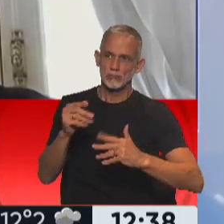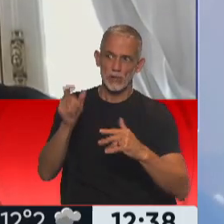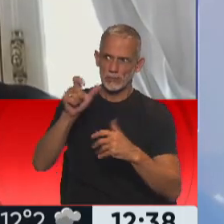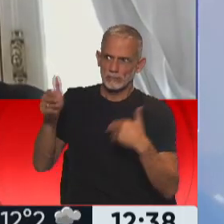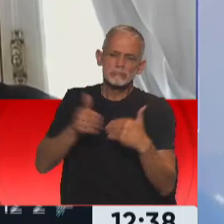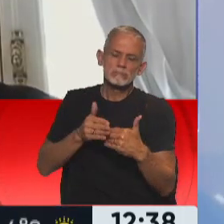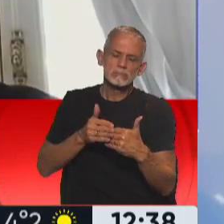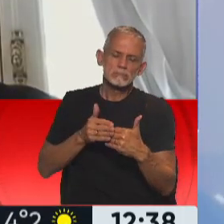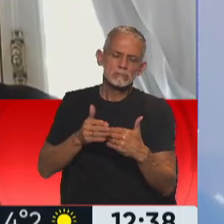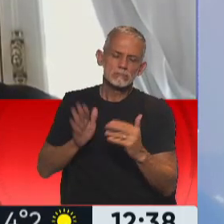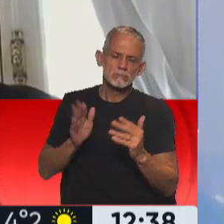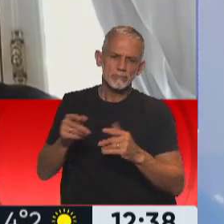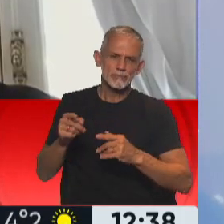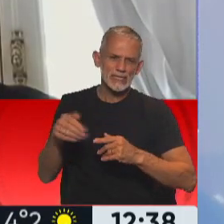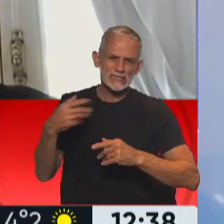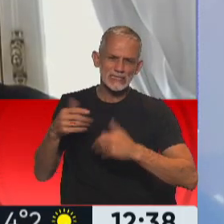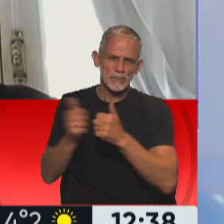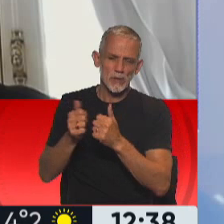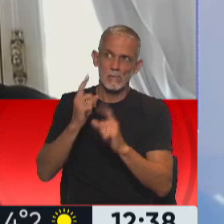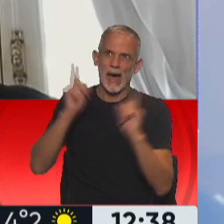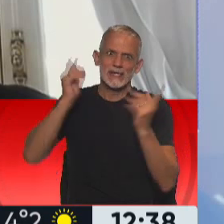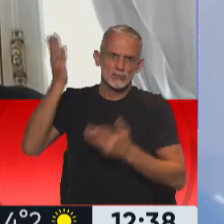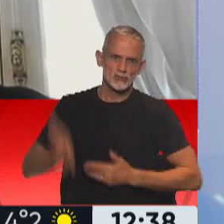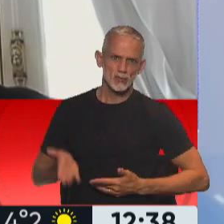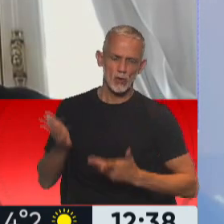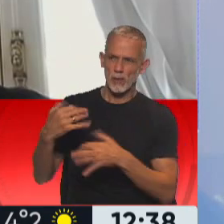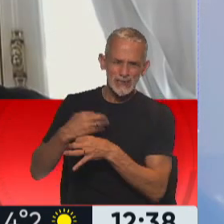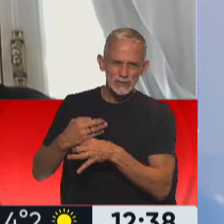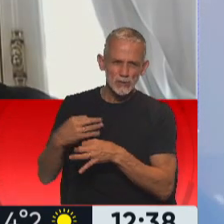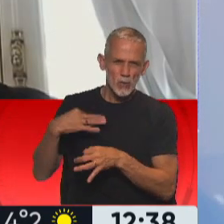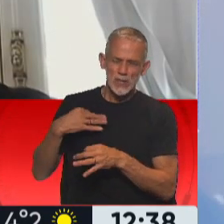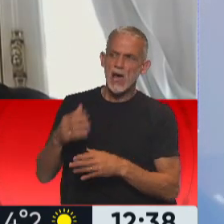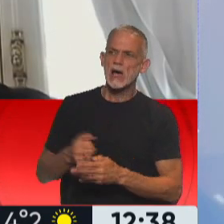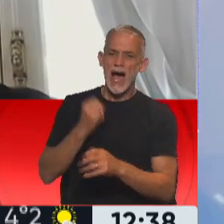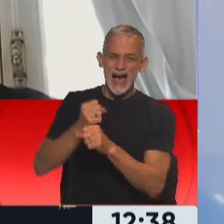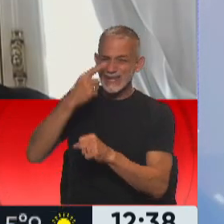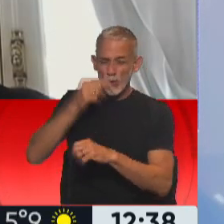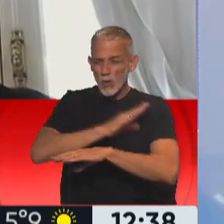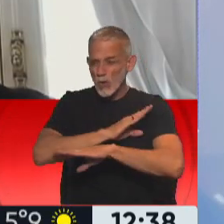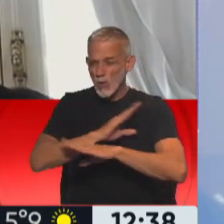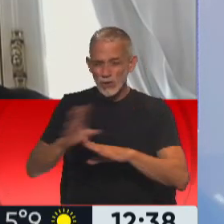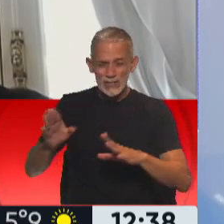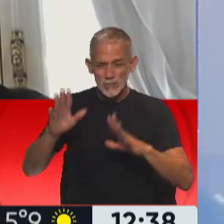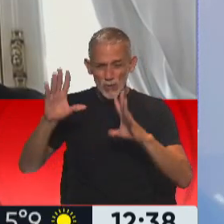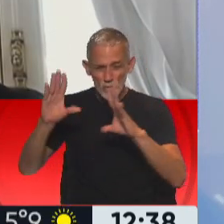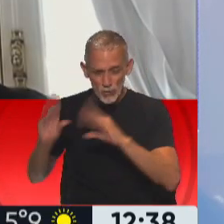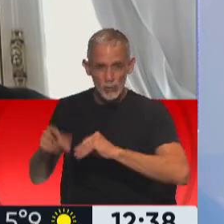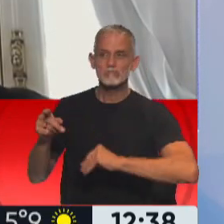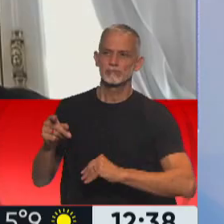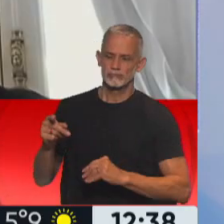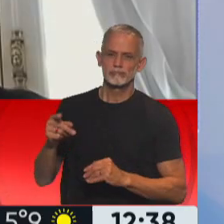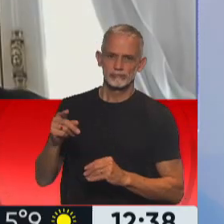cercana, un maestro porque enseñó con la vida hasta el último día, hasta el último aliento, de querer